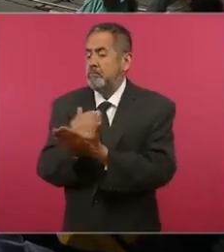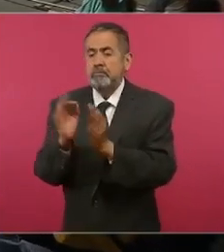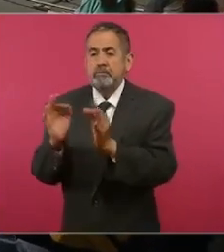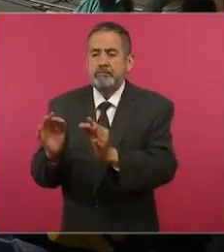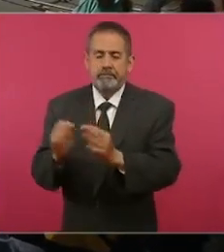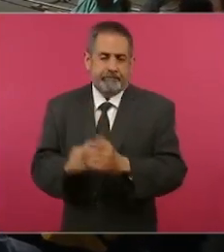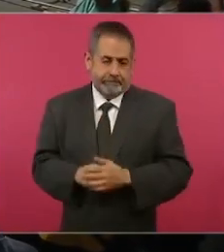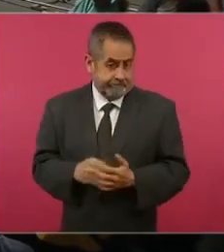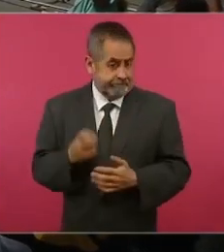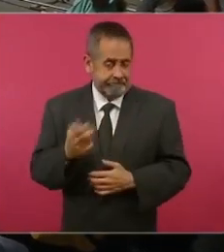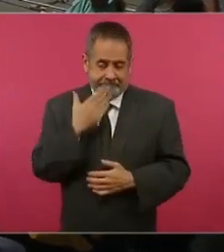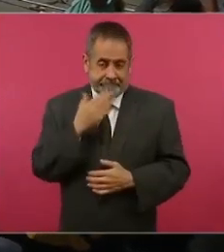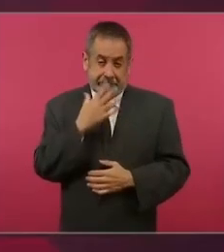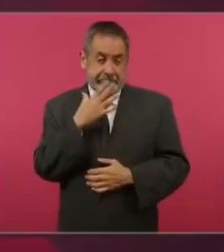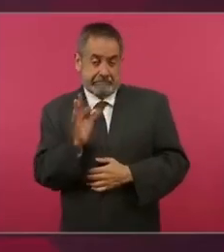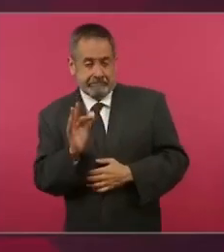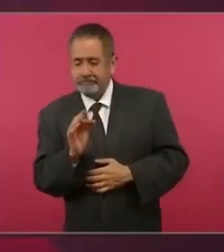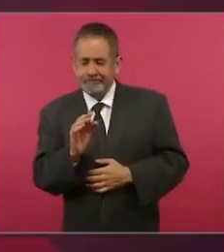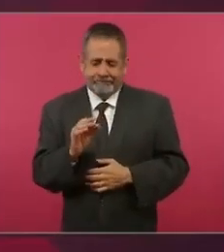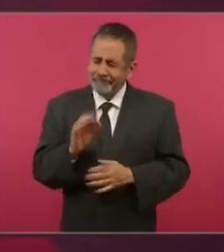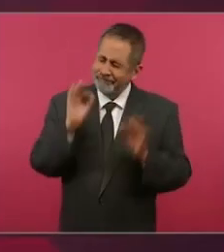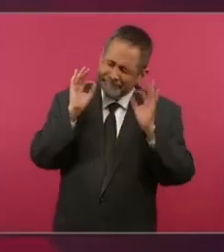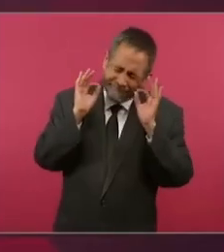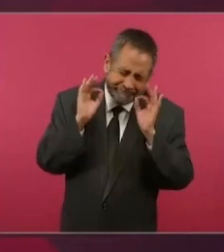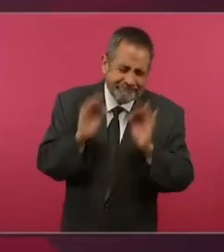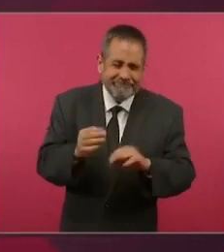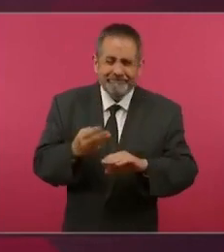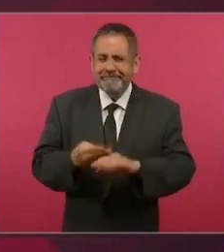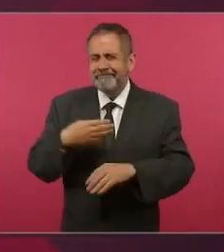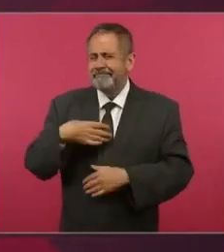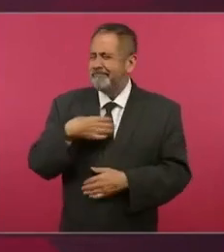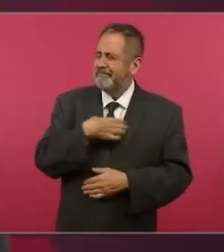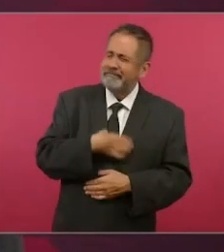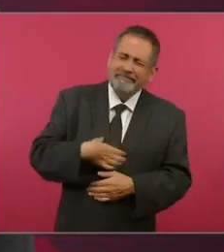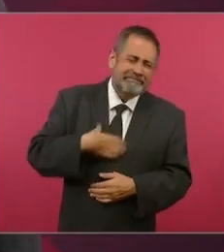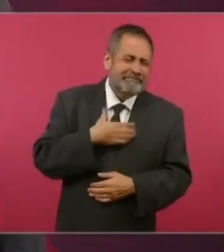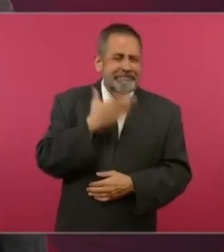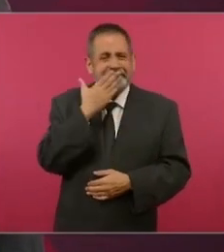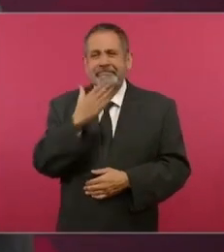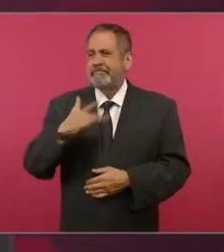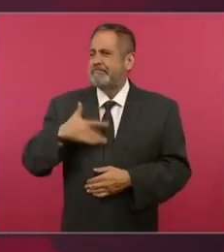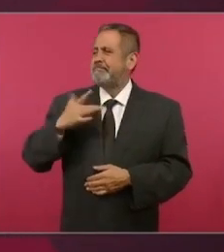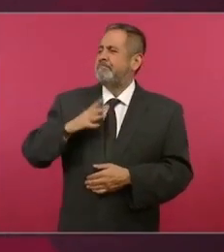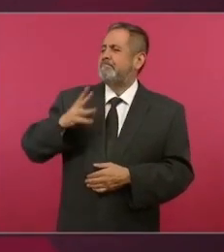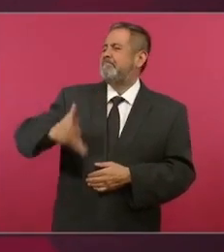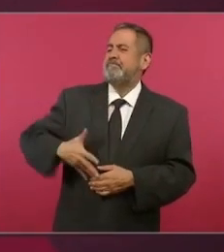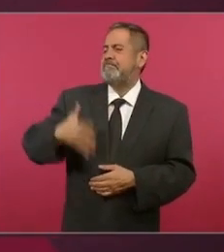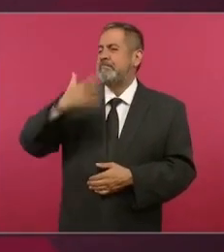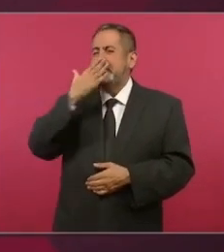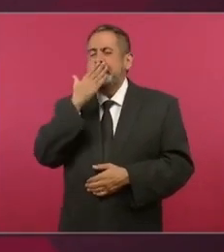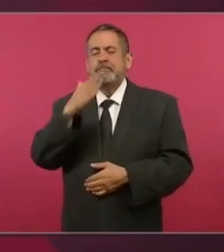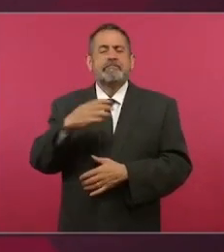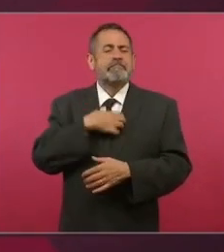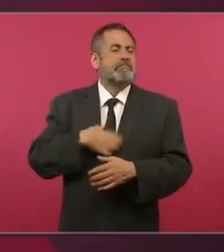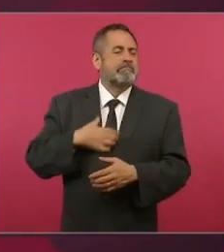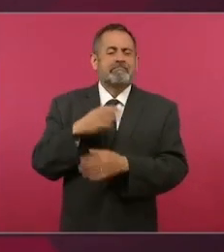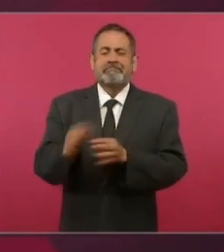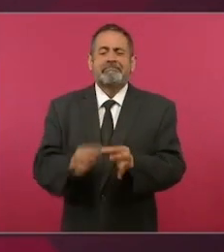poca cosa. Me llena de orgullo y de satisfacción